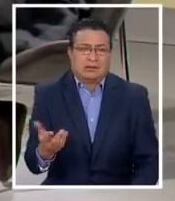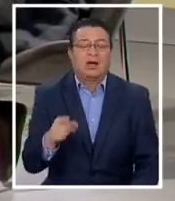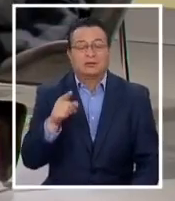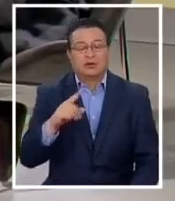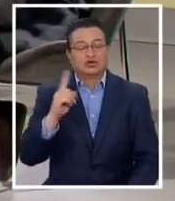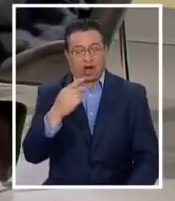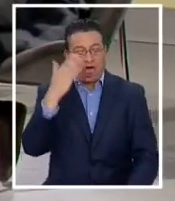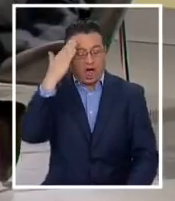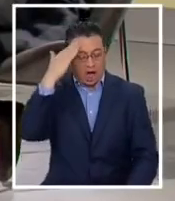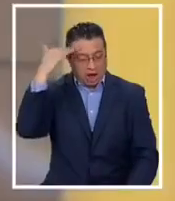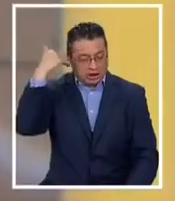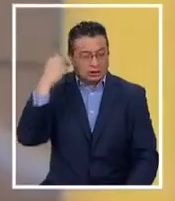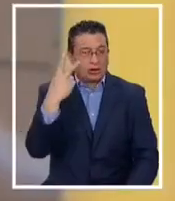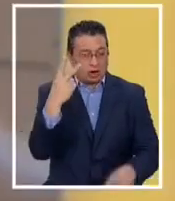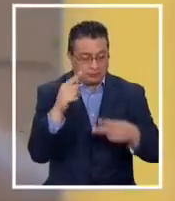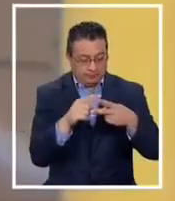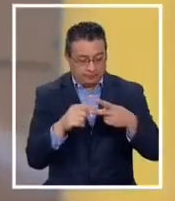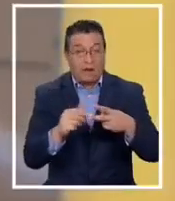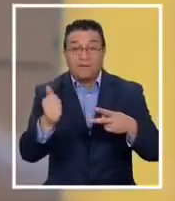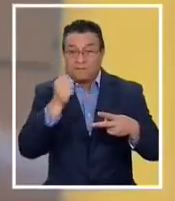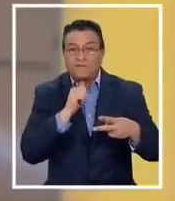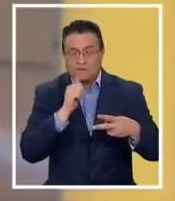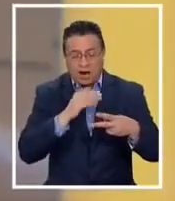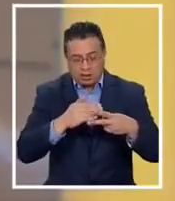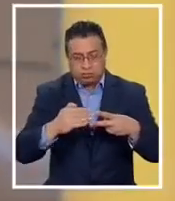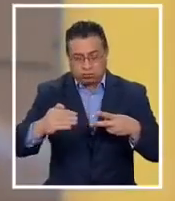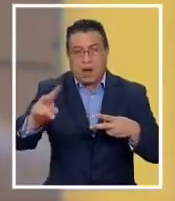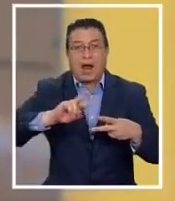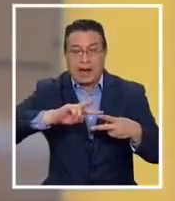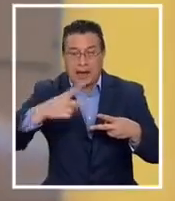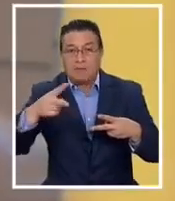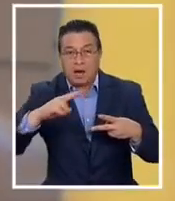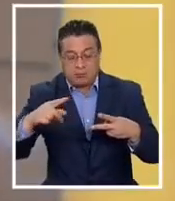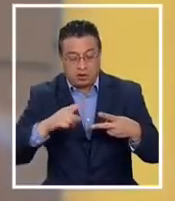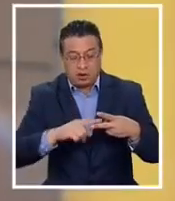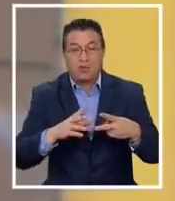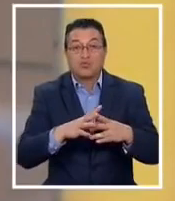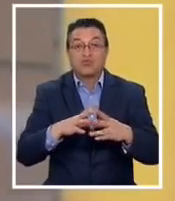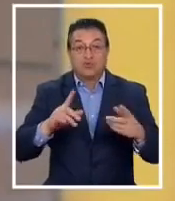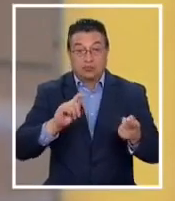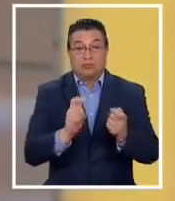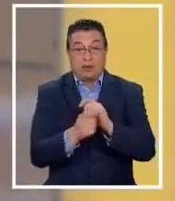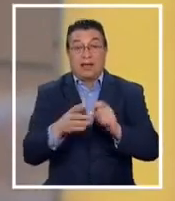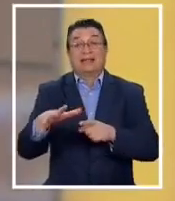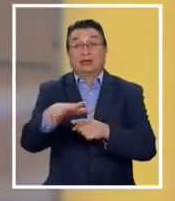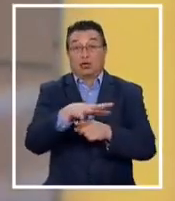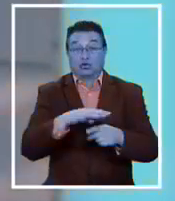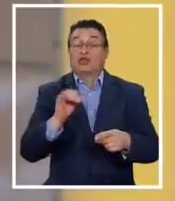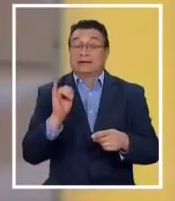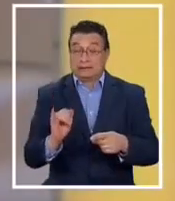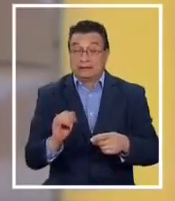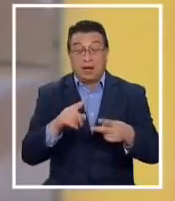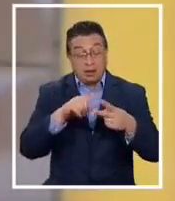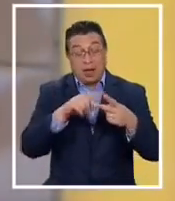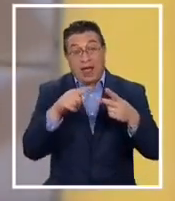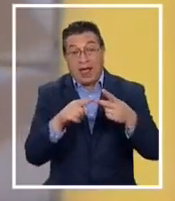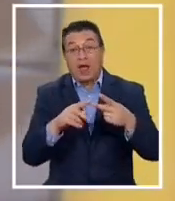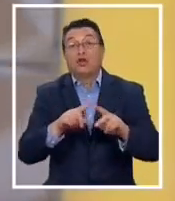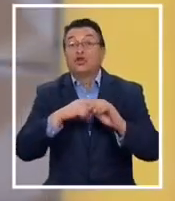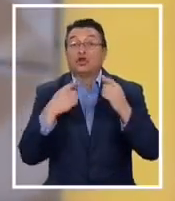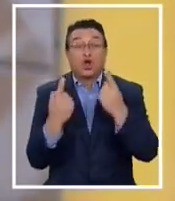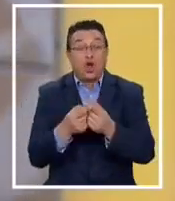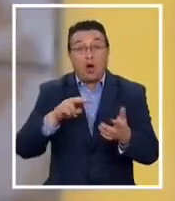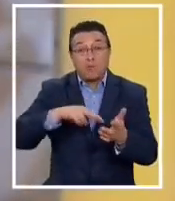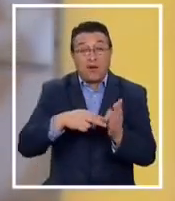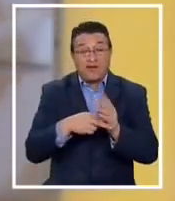conscientes de dos cosas todo lo que falta por transformar que además cambiaron completamente las condiciones pero además de todos los problemas que